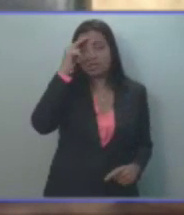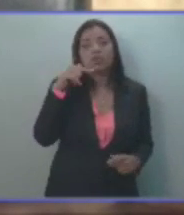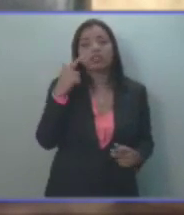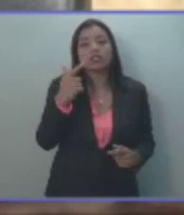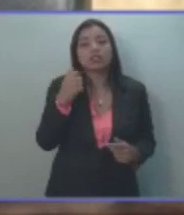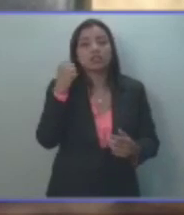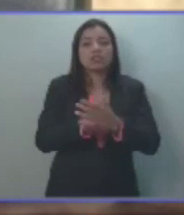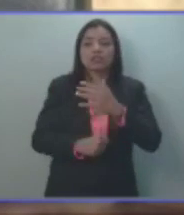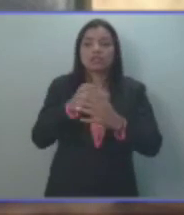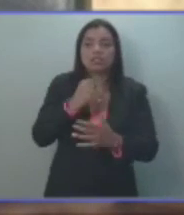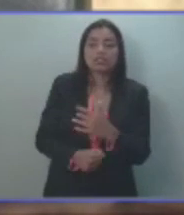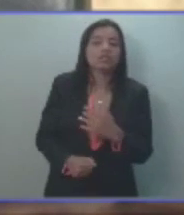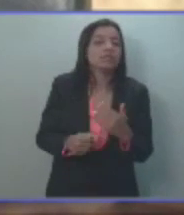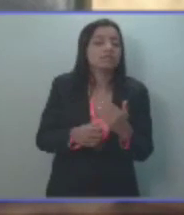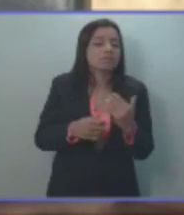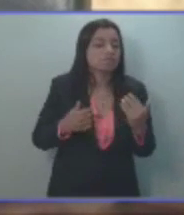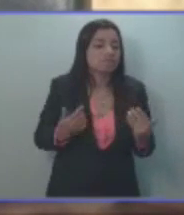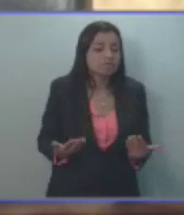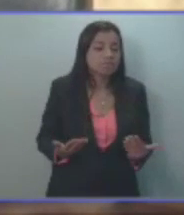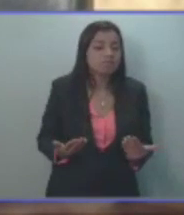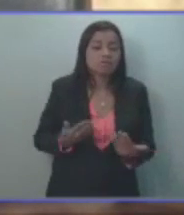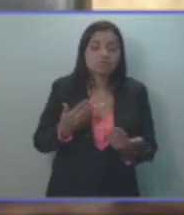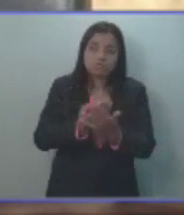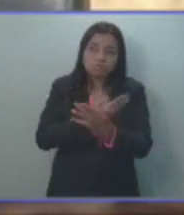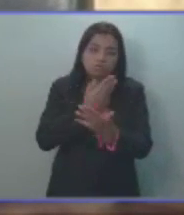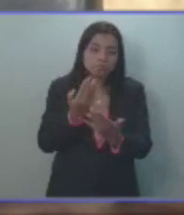grandes, estudios completos.